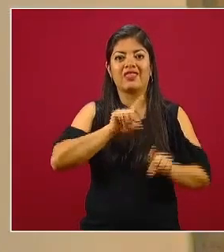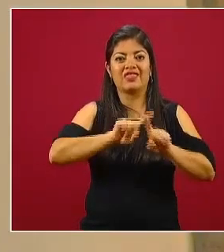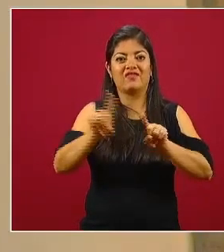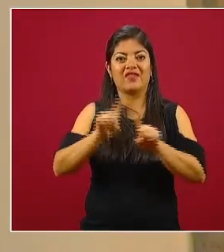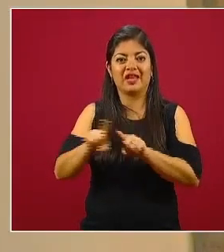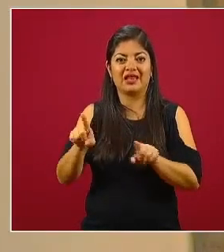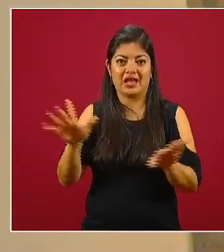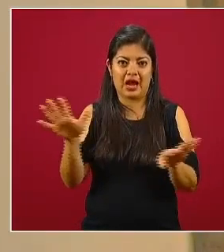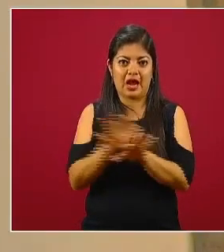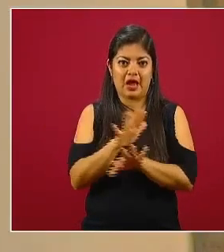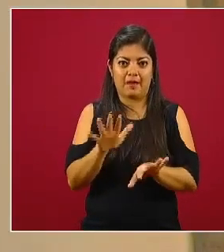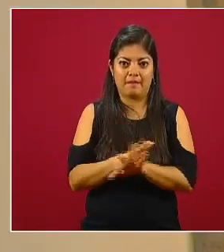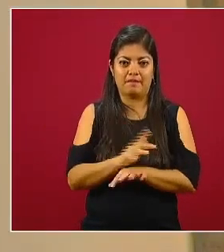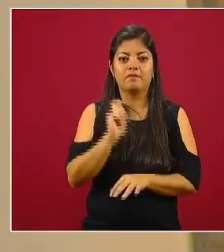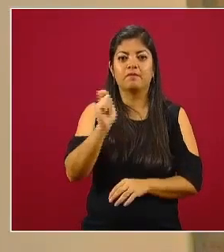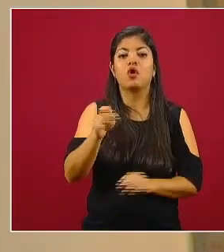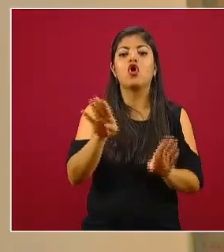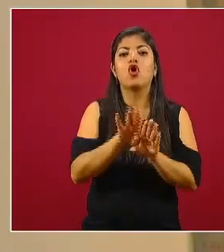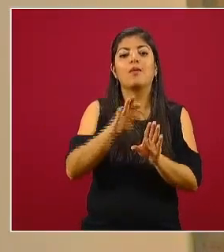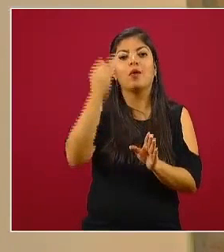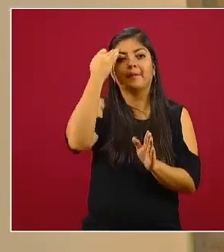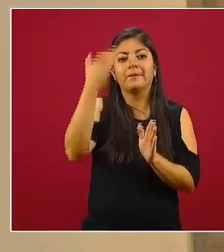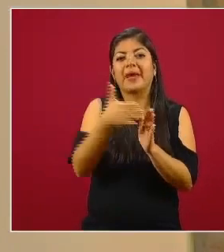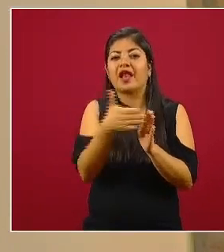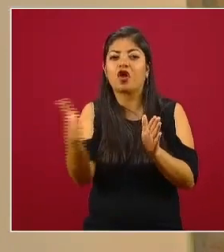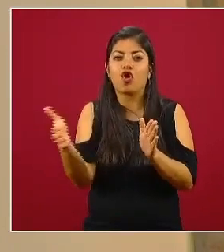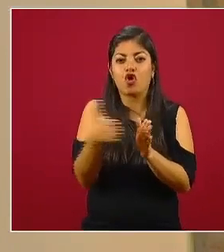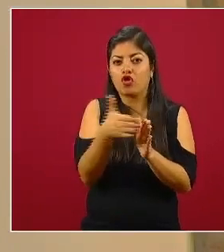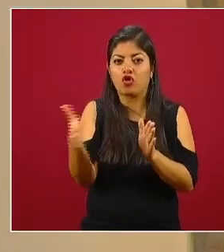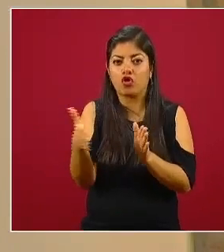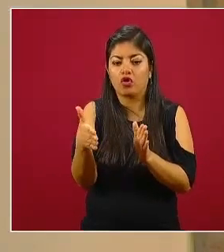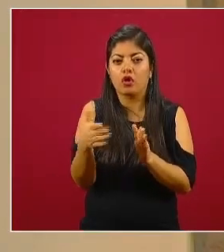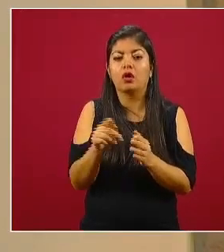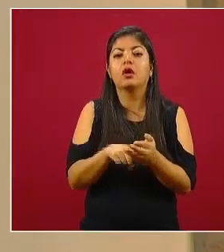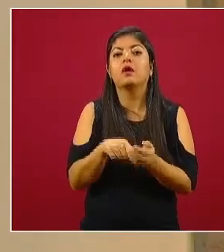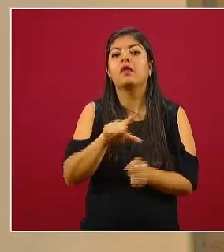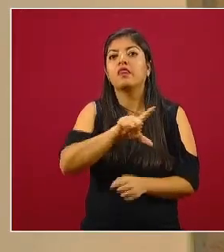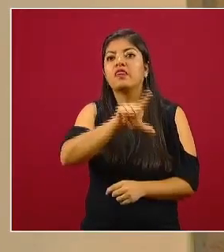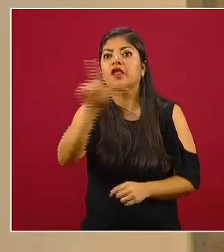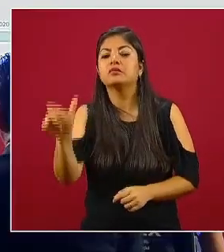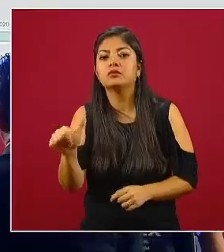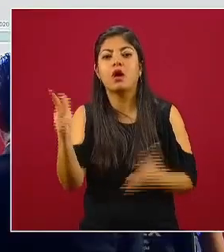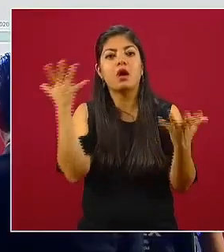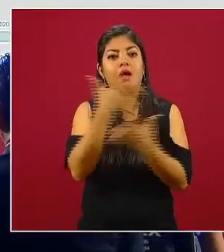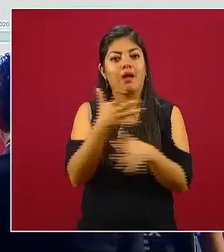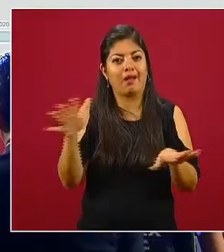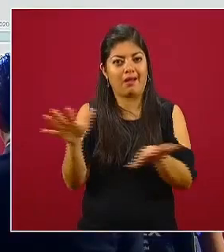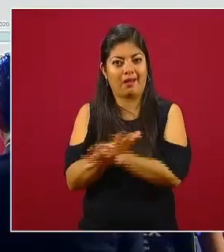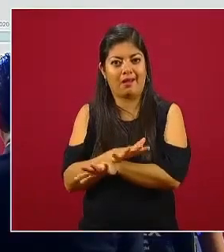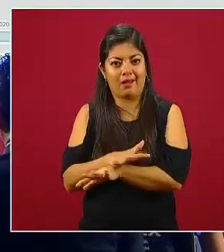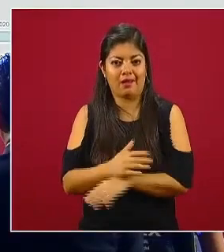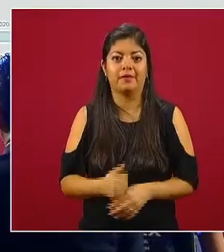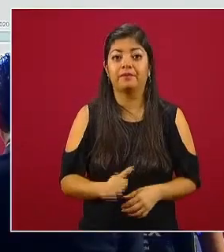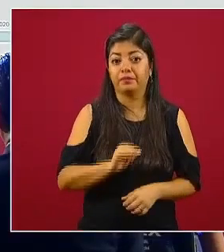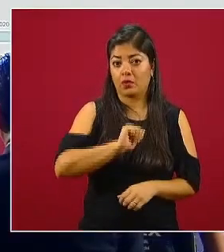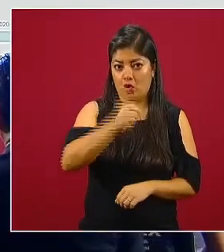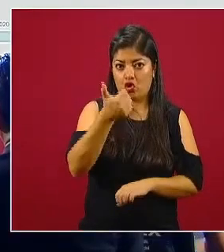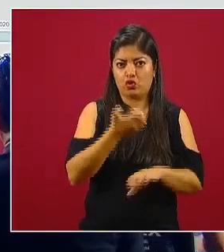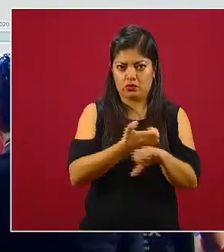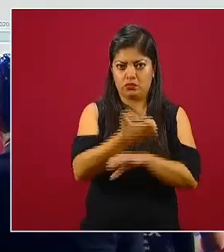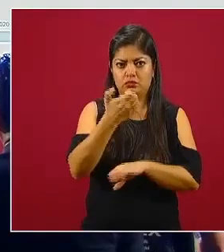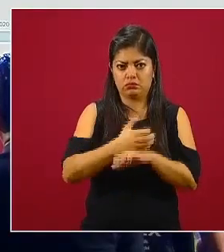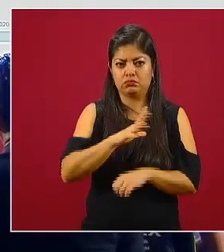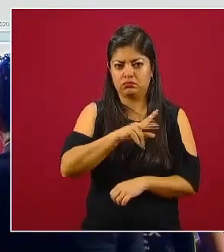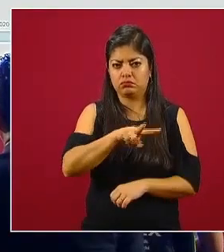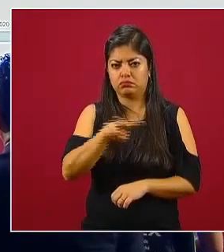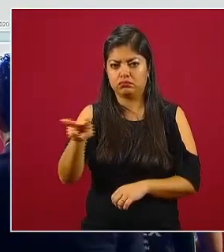Los casos de un periodo previo son mayores a los casos de un periodo posterior. Otros estados se pueden ver ahí,